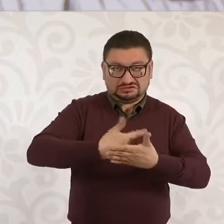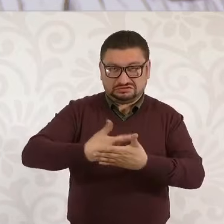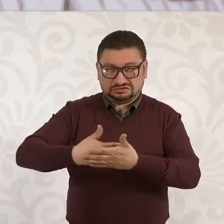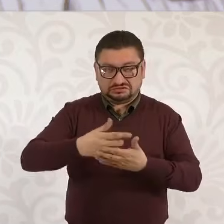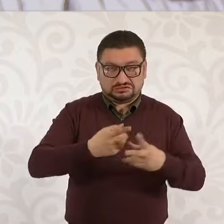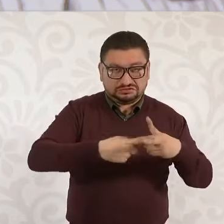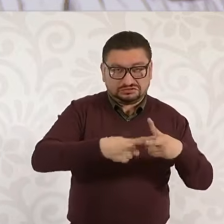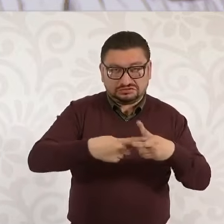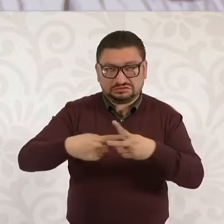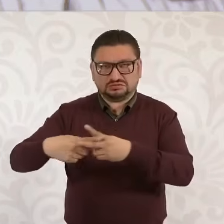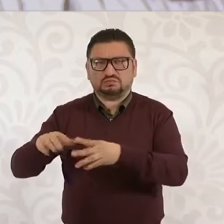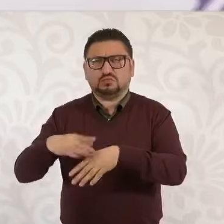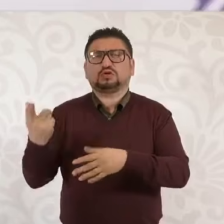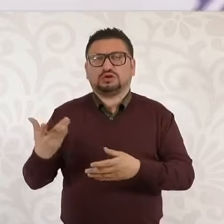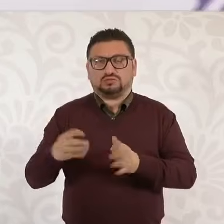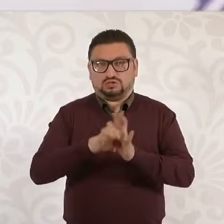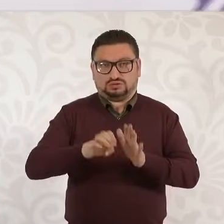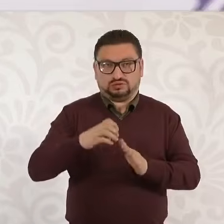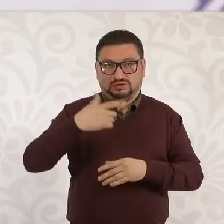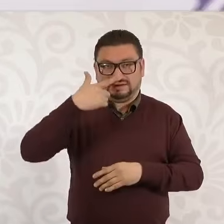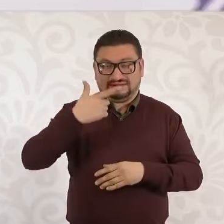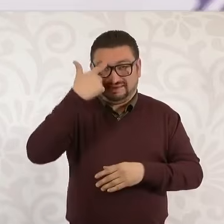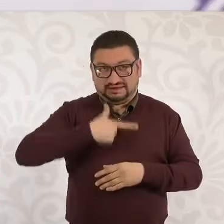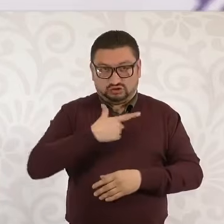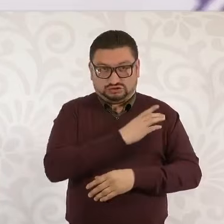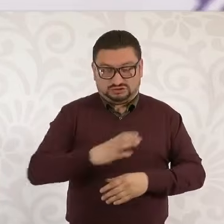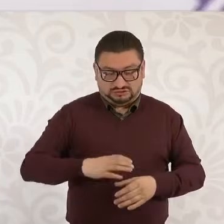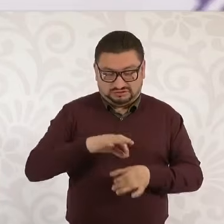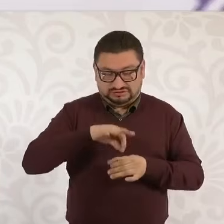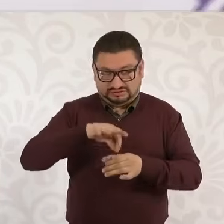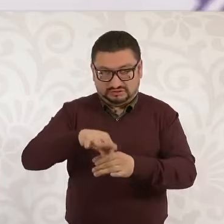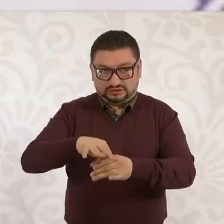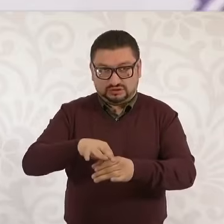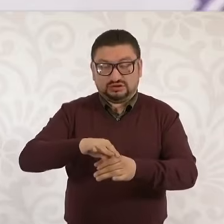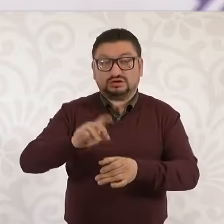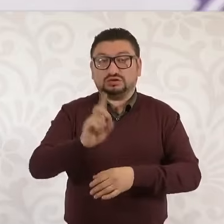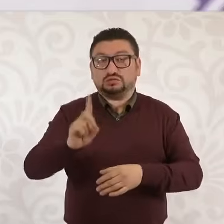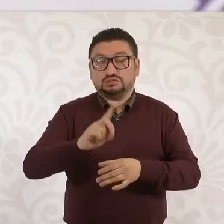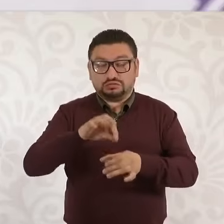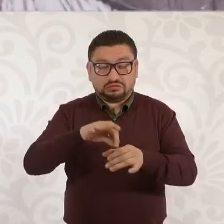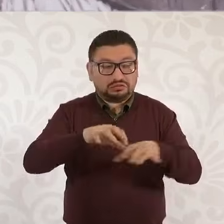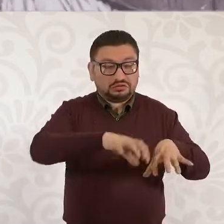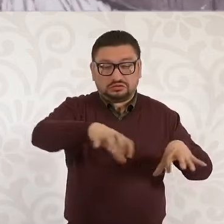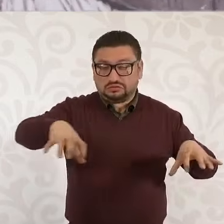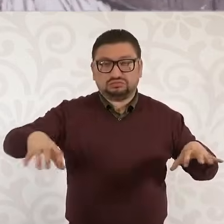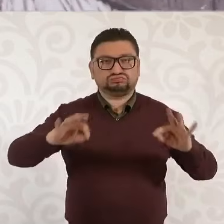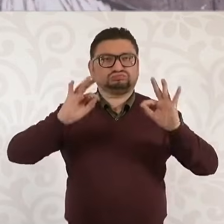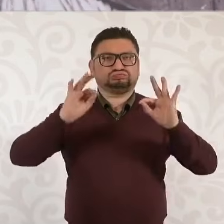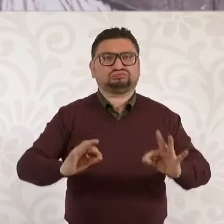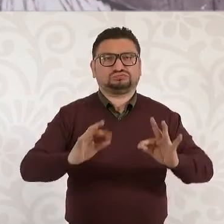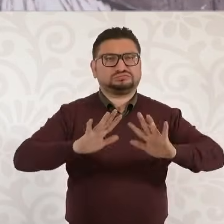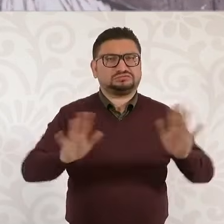O sea, si tú empiezas en la noche del día de la elección, el domingo, ya con el conteo distrital, pues tendrás los